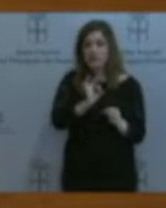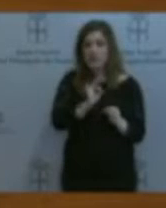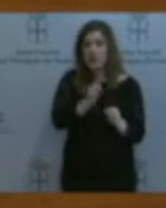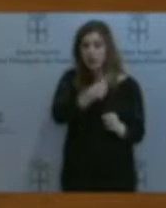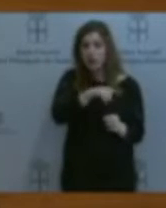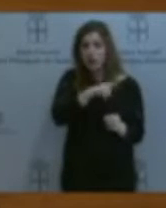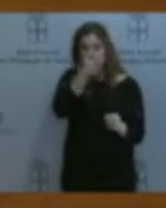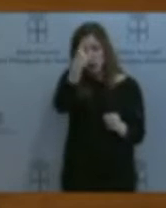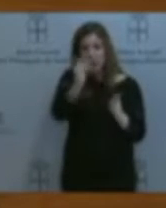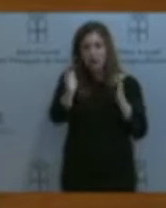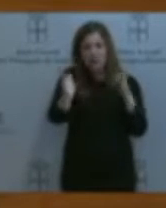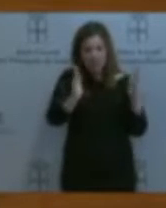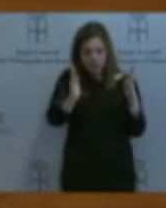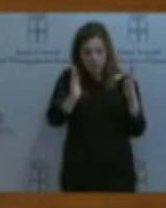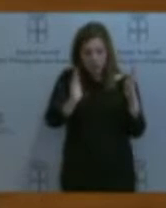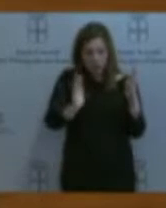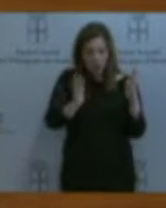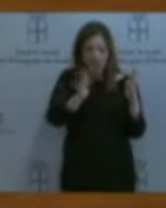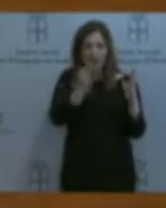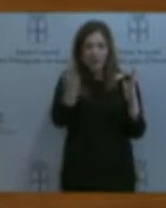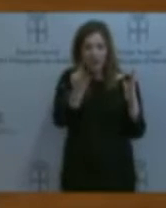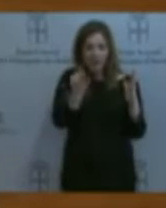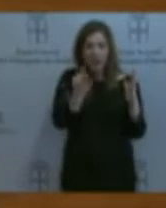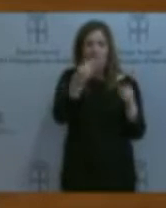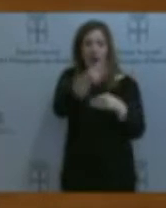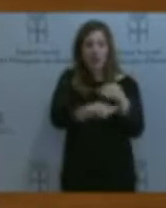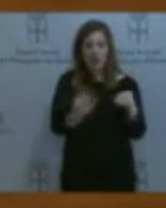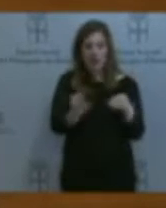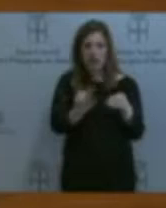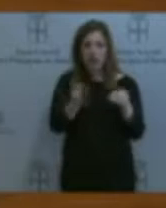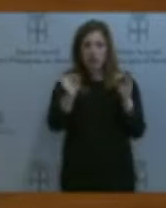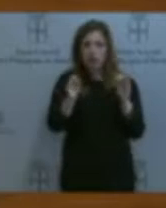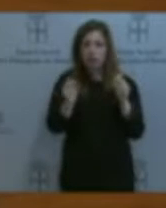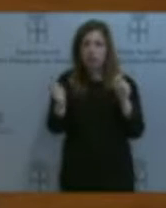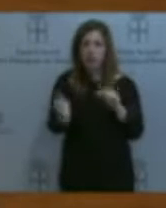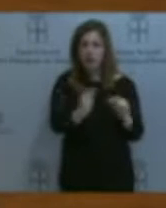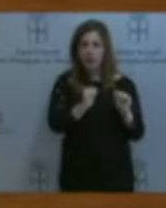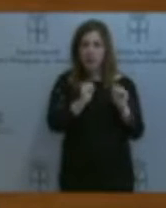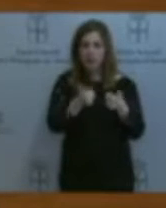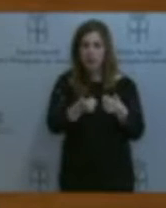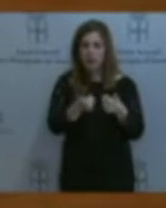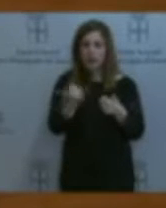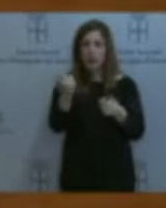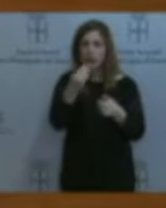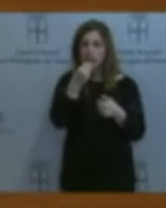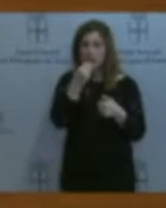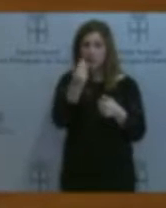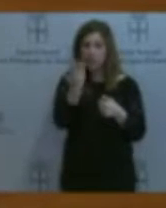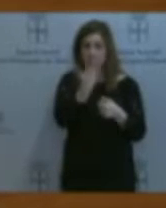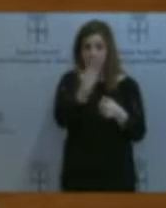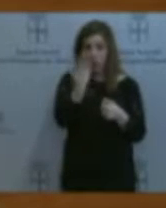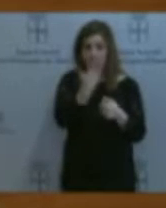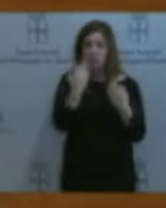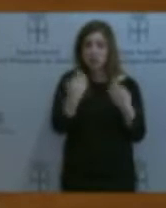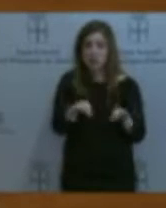y decidir qué hacemos con él. Cuando se abre el debate sobre los comedores escolares, normalmente tiende